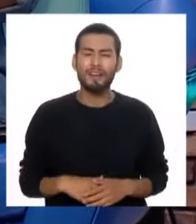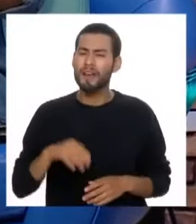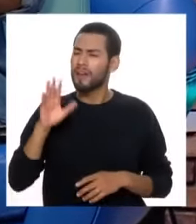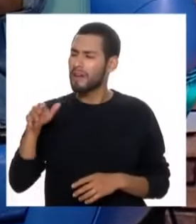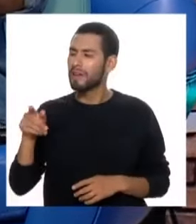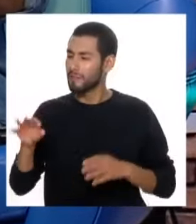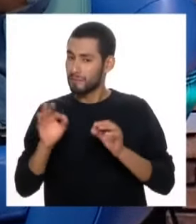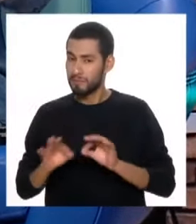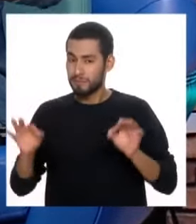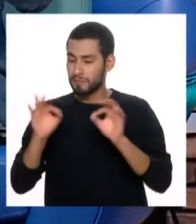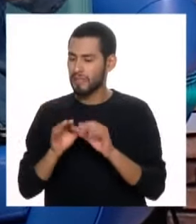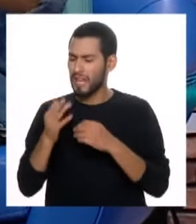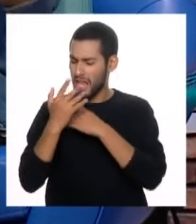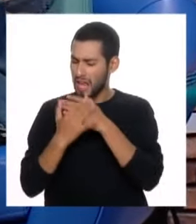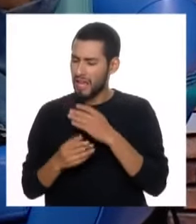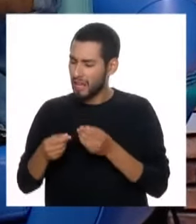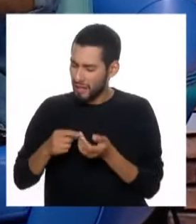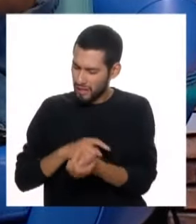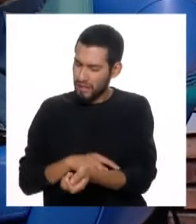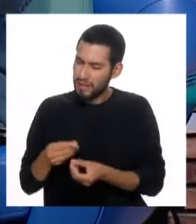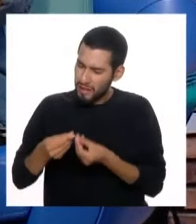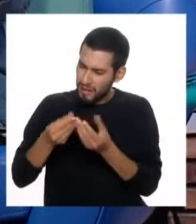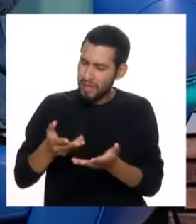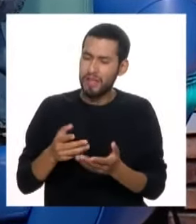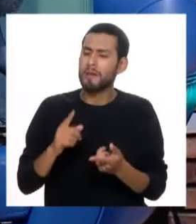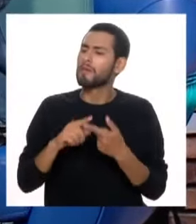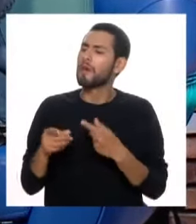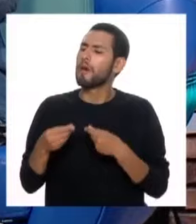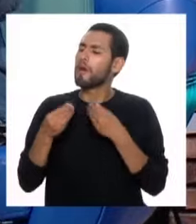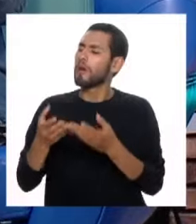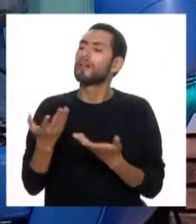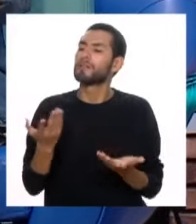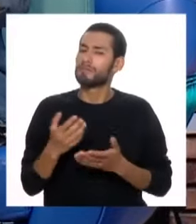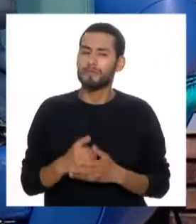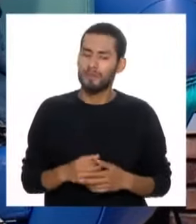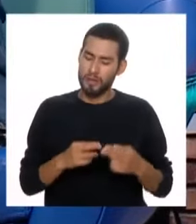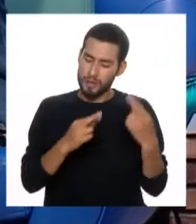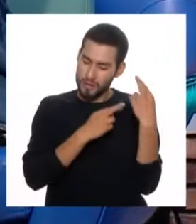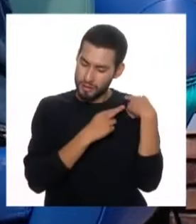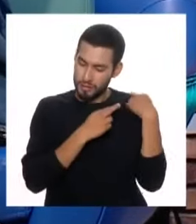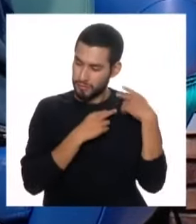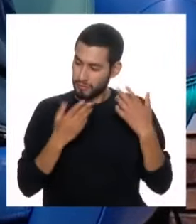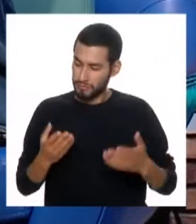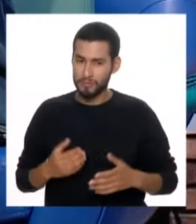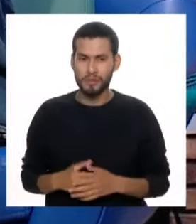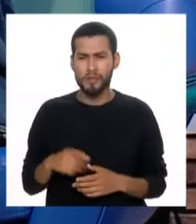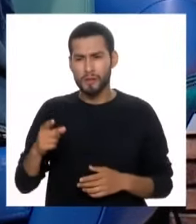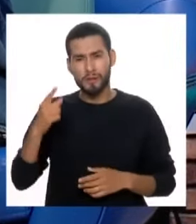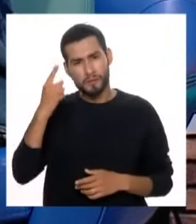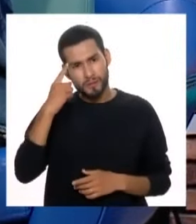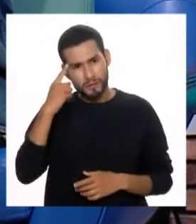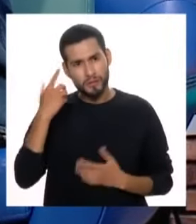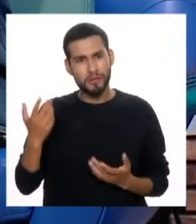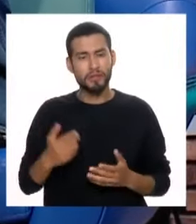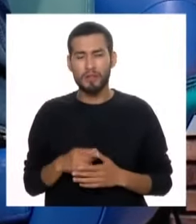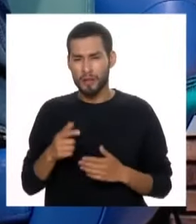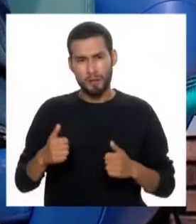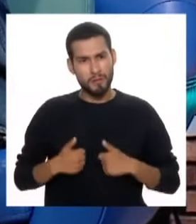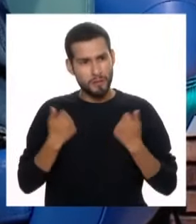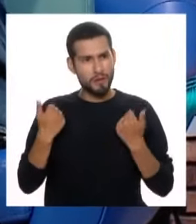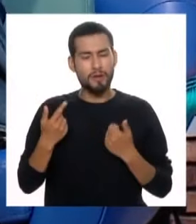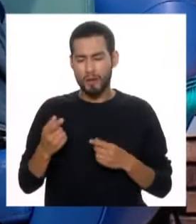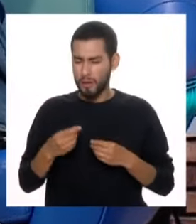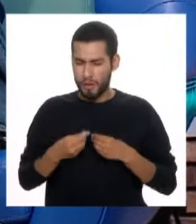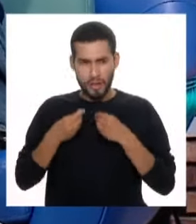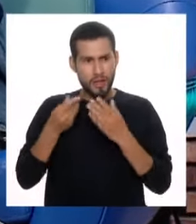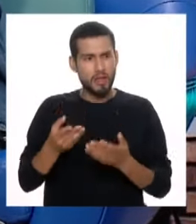de donar sangre, pero además también la importancia de donar sangre de manera responsable. ¿Tú te imaginas en tu vida haber